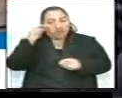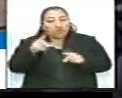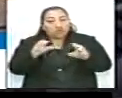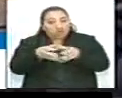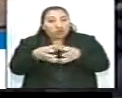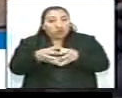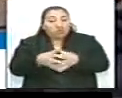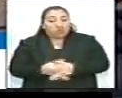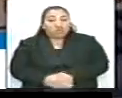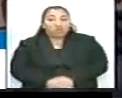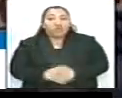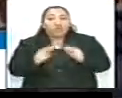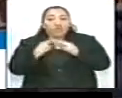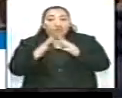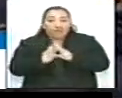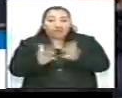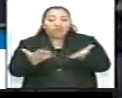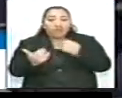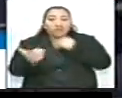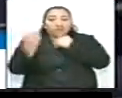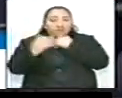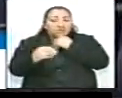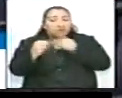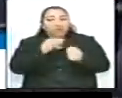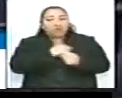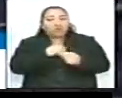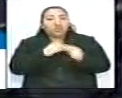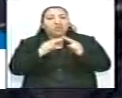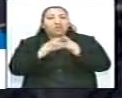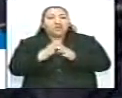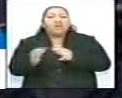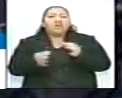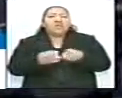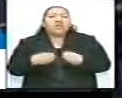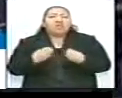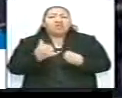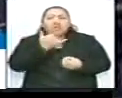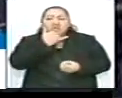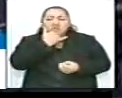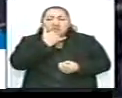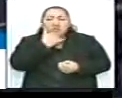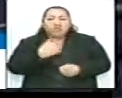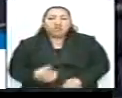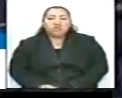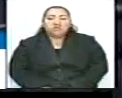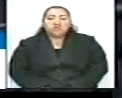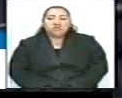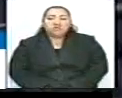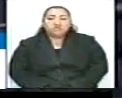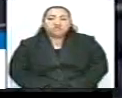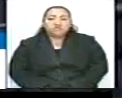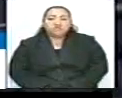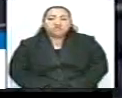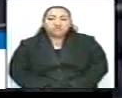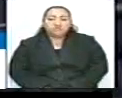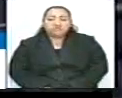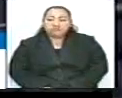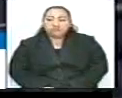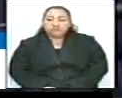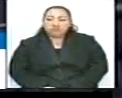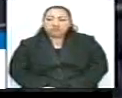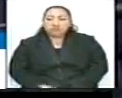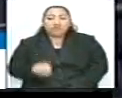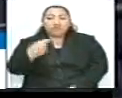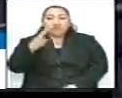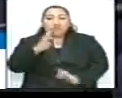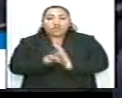sector y tiene que venir el ministro de Vivienda a explicar a qué se debe esa inacción para poder reducir